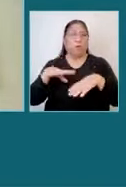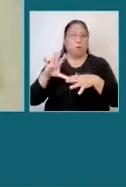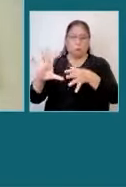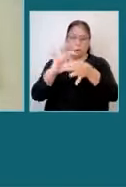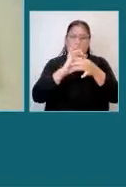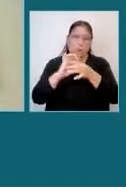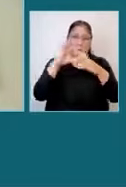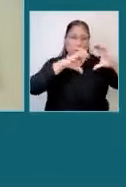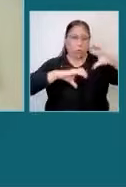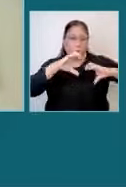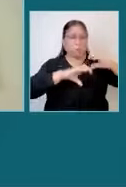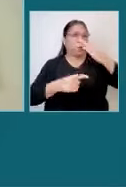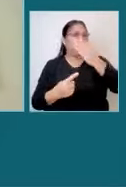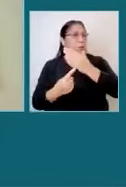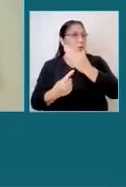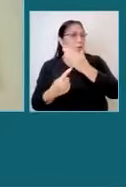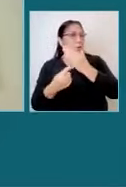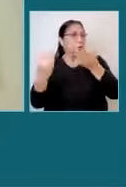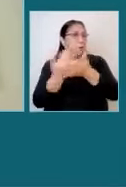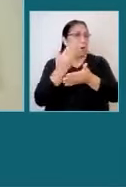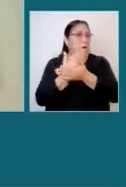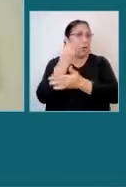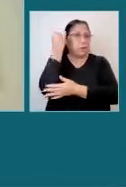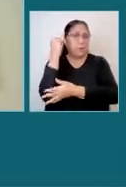con la ciencia, la tecnología y la innovación.